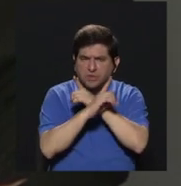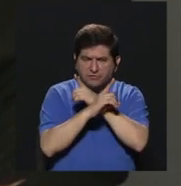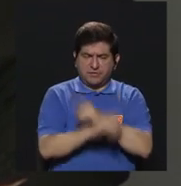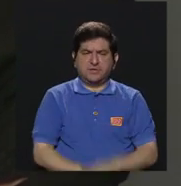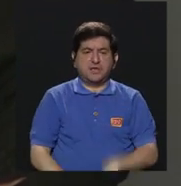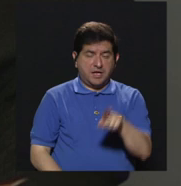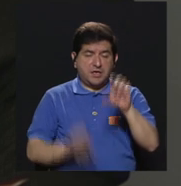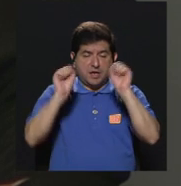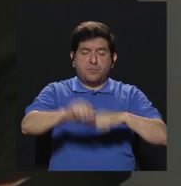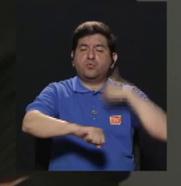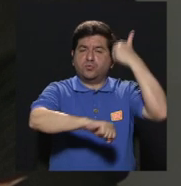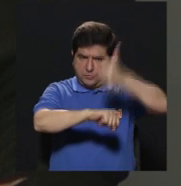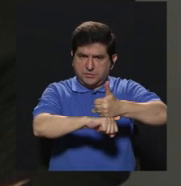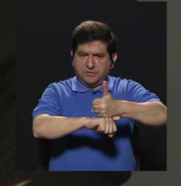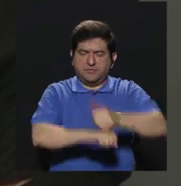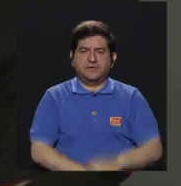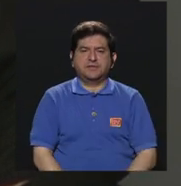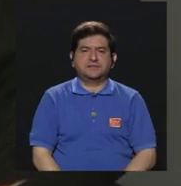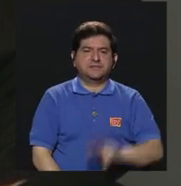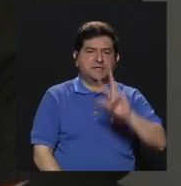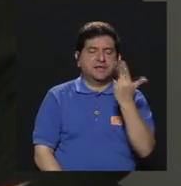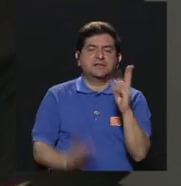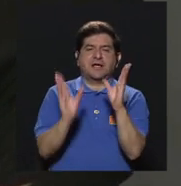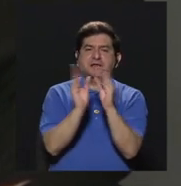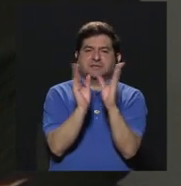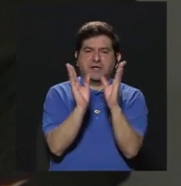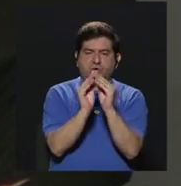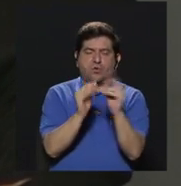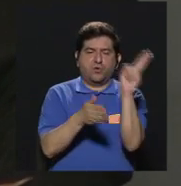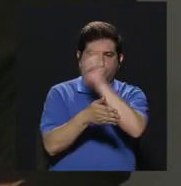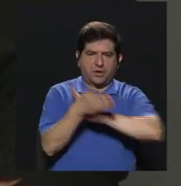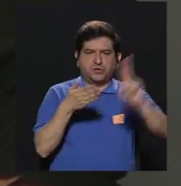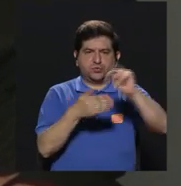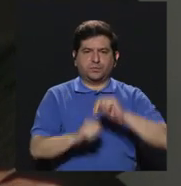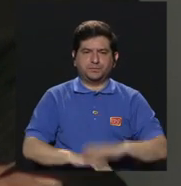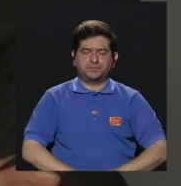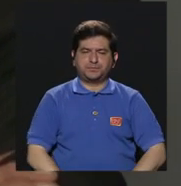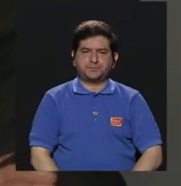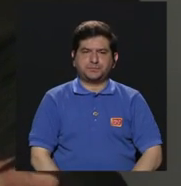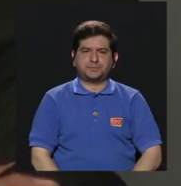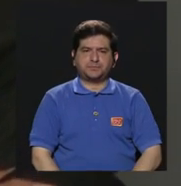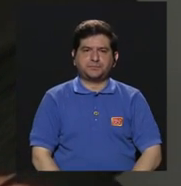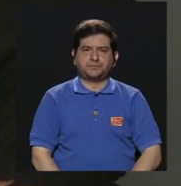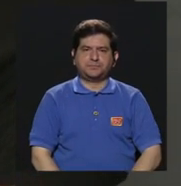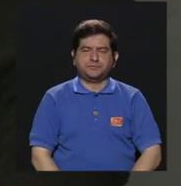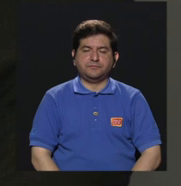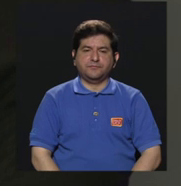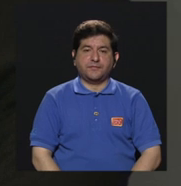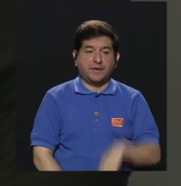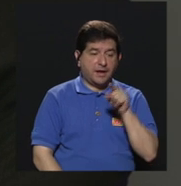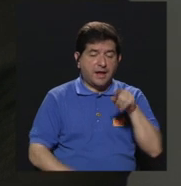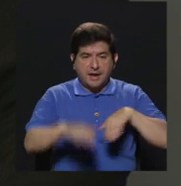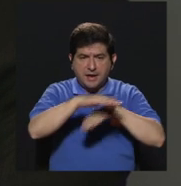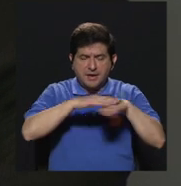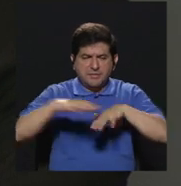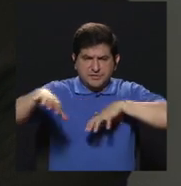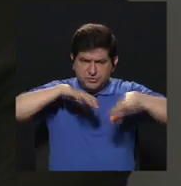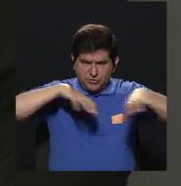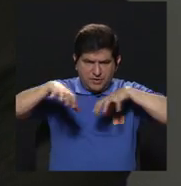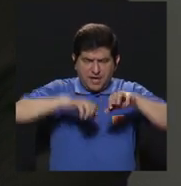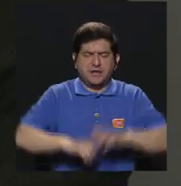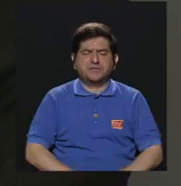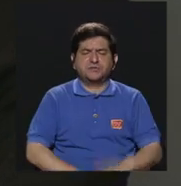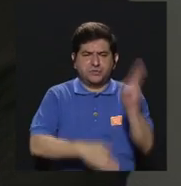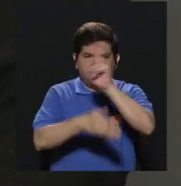y logró consolidar en el tercer Congreso Universitario. Al sustentar el accionar de la Universidad